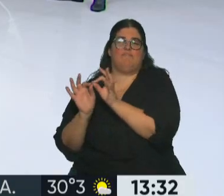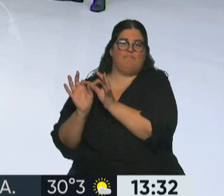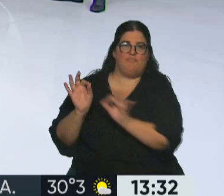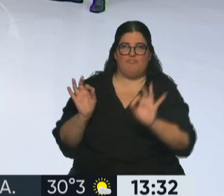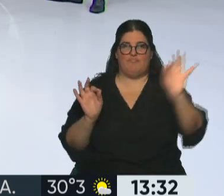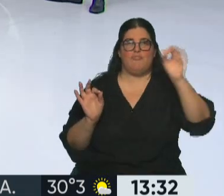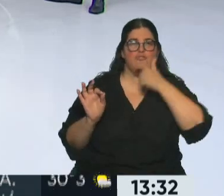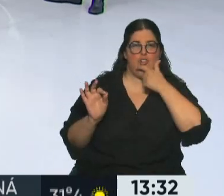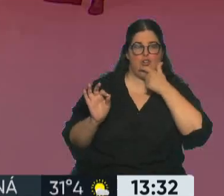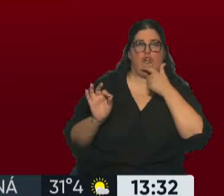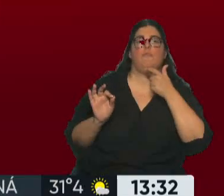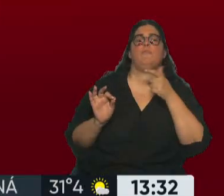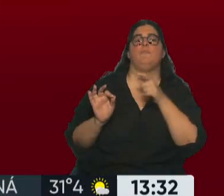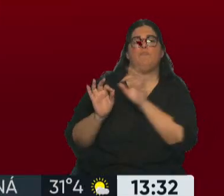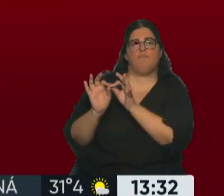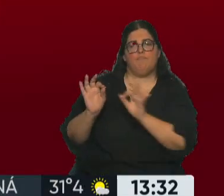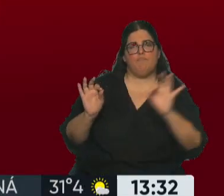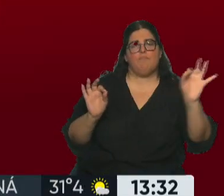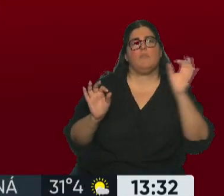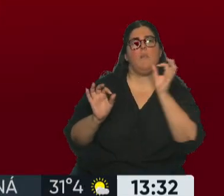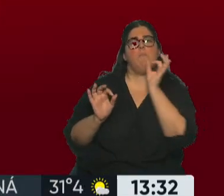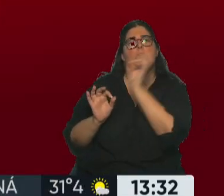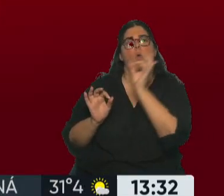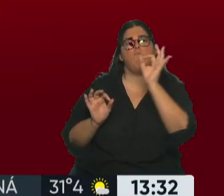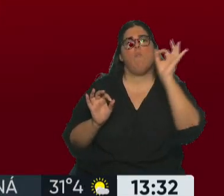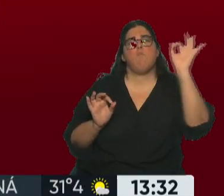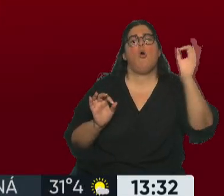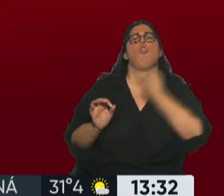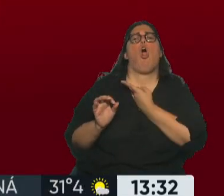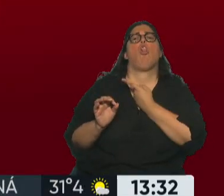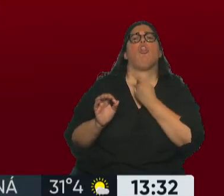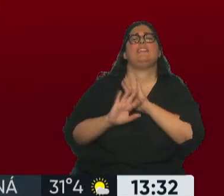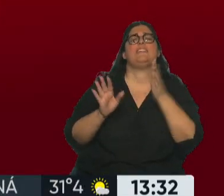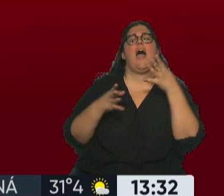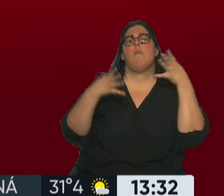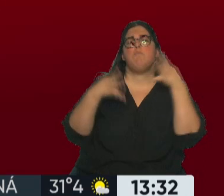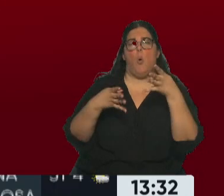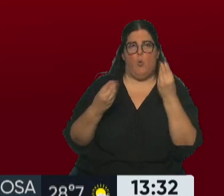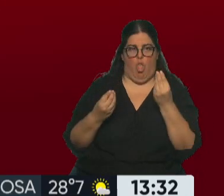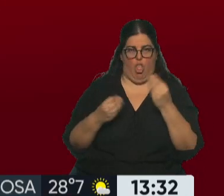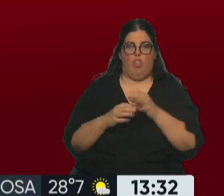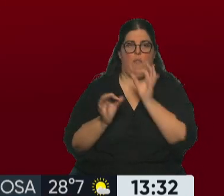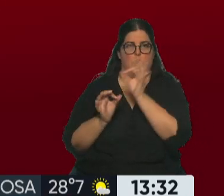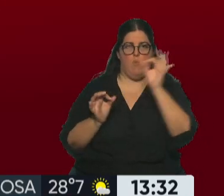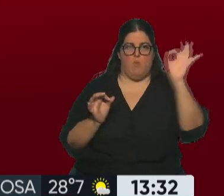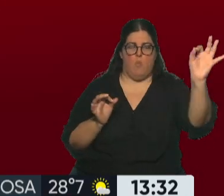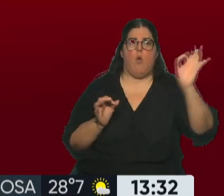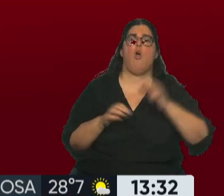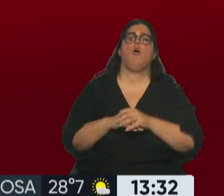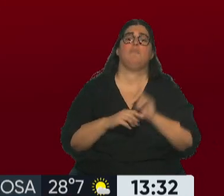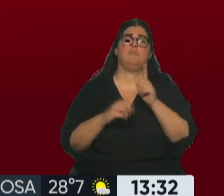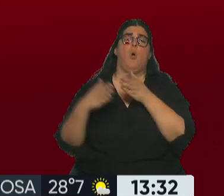allí está el mar rojo donde se han producido los ataques por parte de milicias desde yemen bueno que han hecho entonces este los diferentes